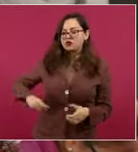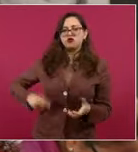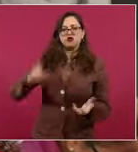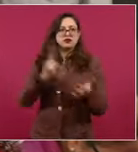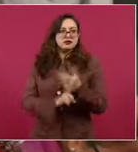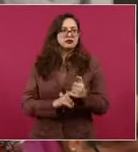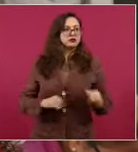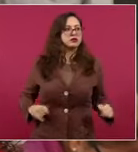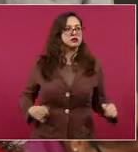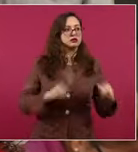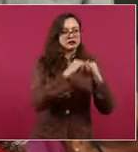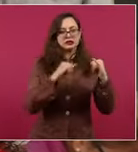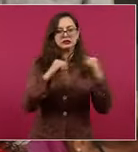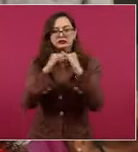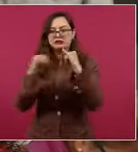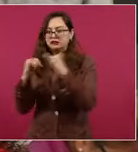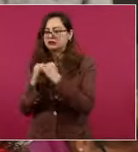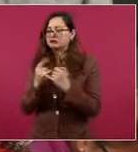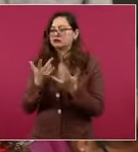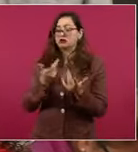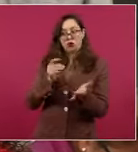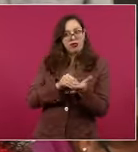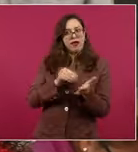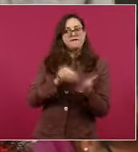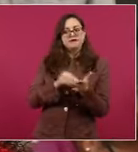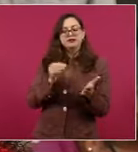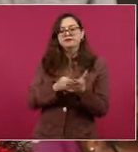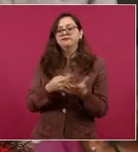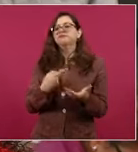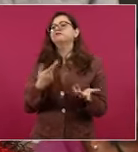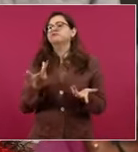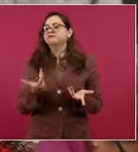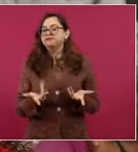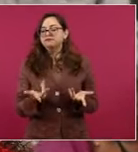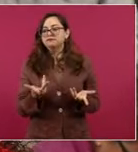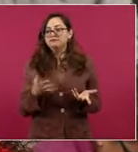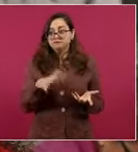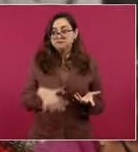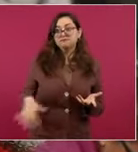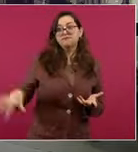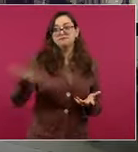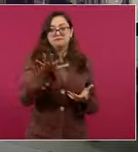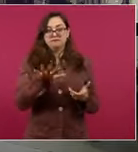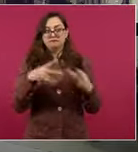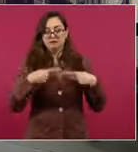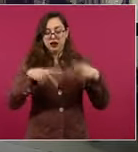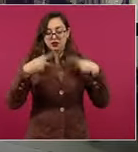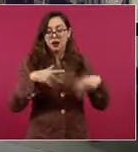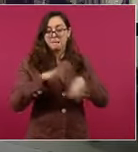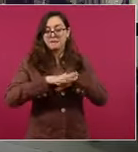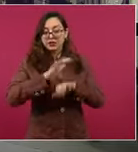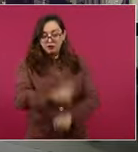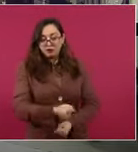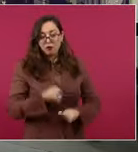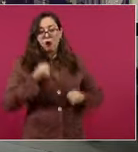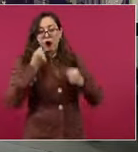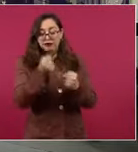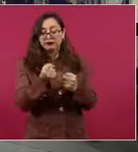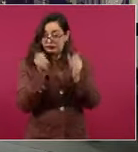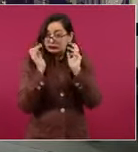no se han quitado la máscara. ¿Cómo vamos en ese avance de recuperar al Estado mexicano? Y también